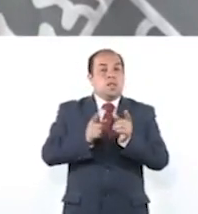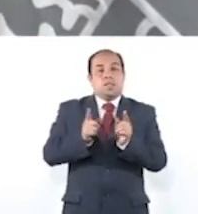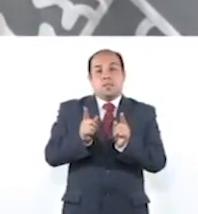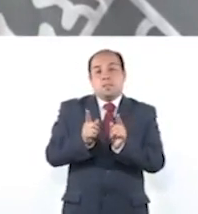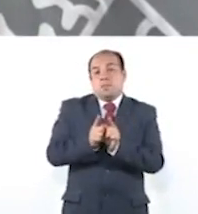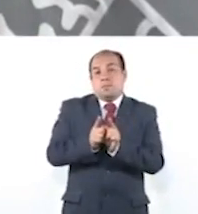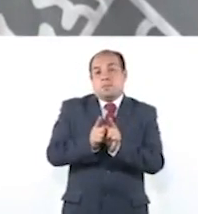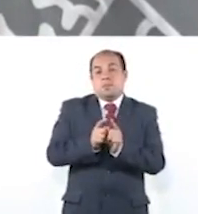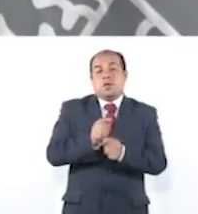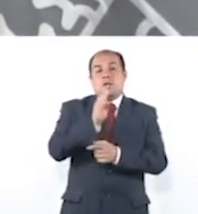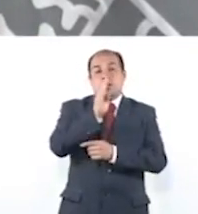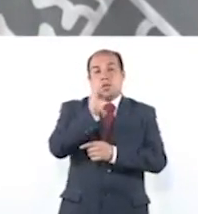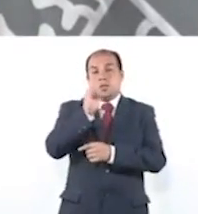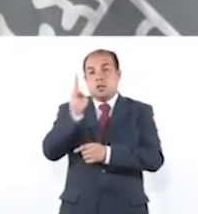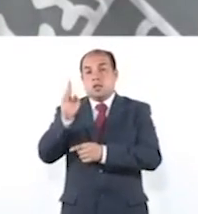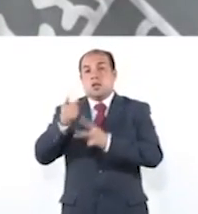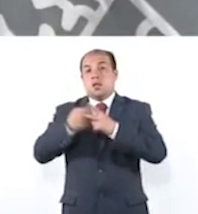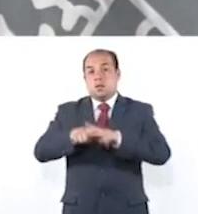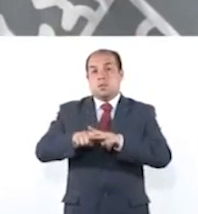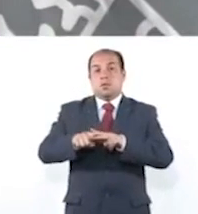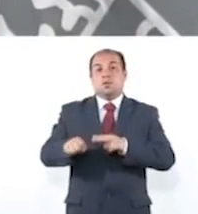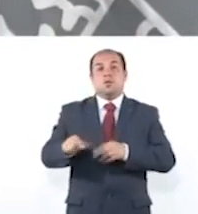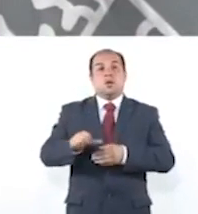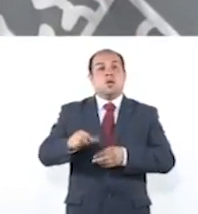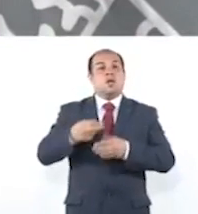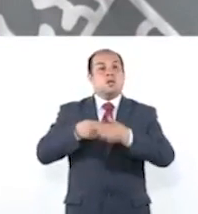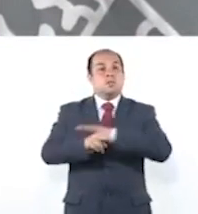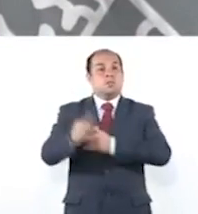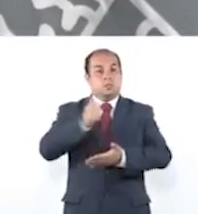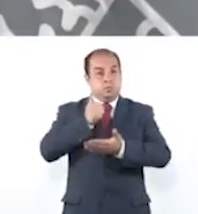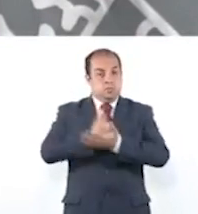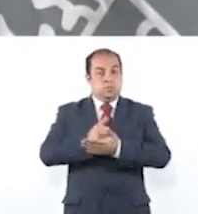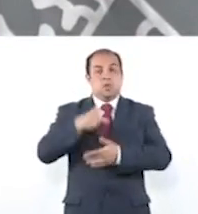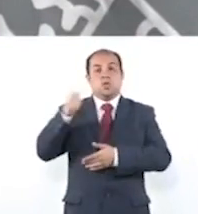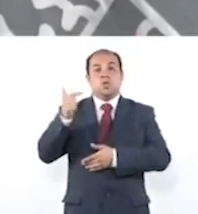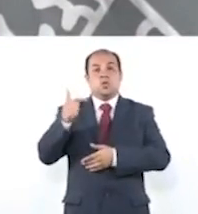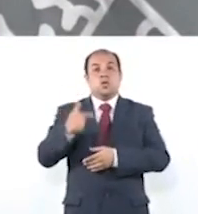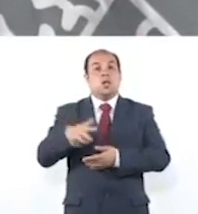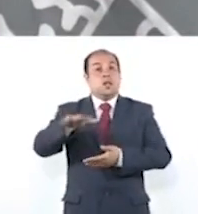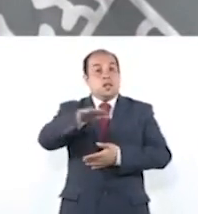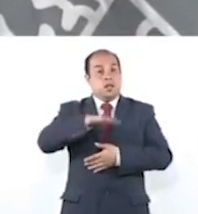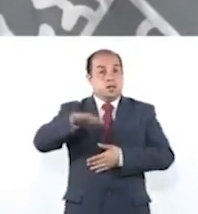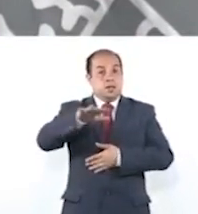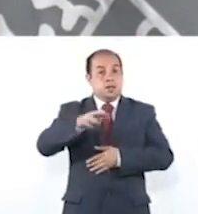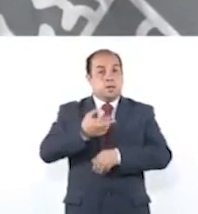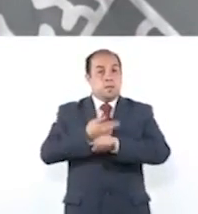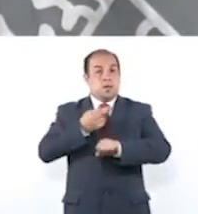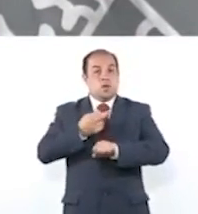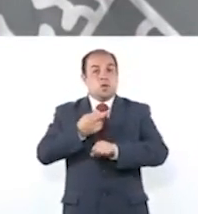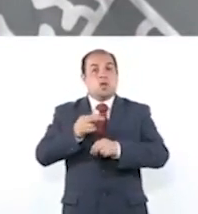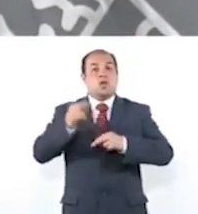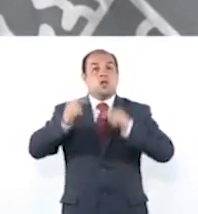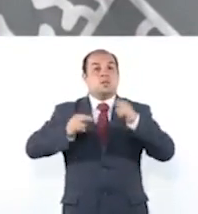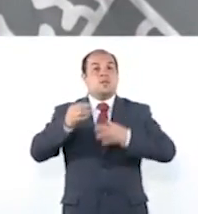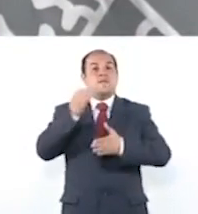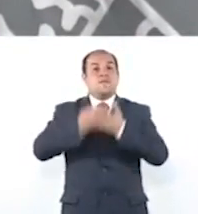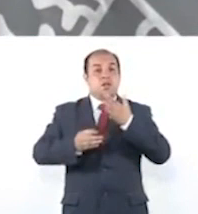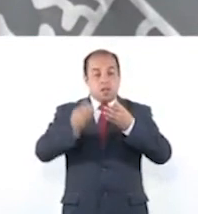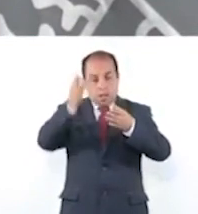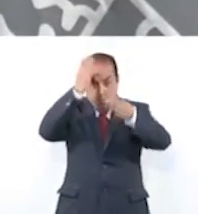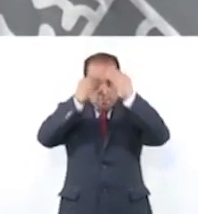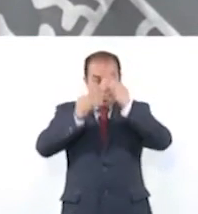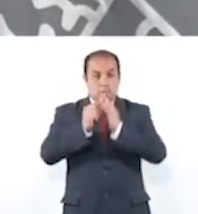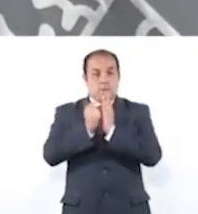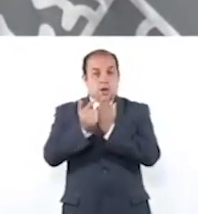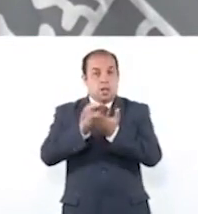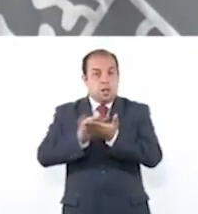semana en el metro de la ciudad. 12. En las zonas con mayor nivel de analfabetismo, trabajaremos de